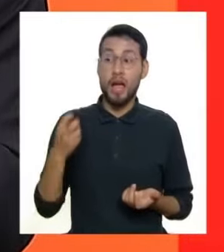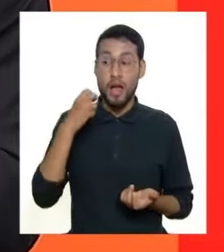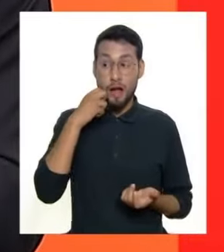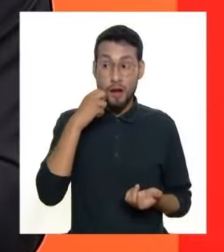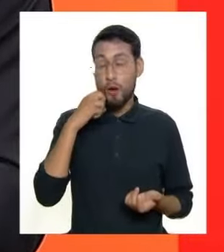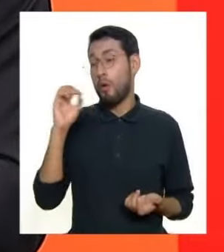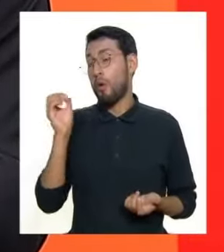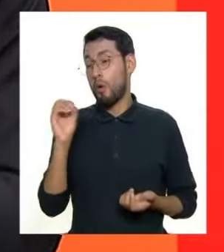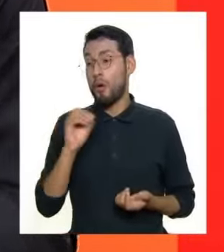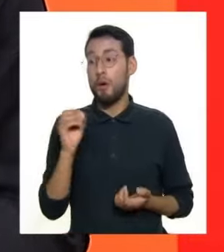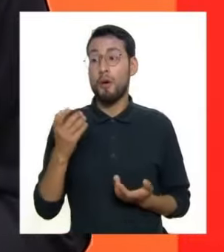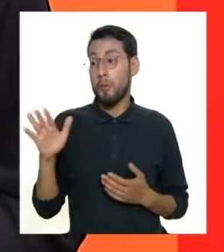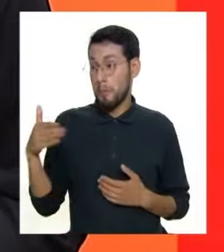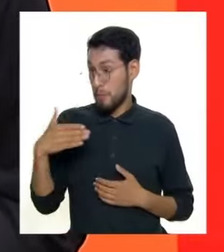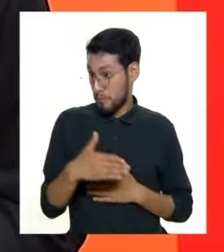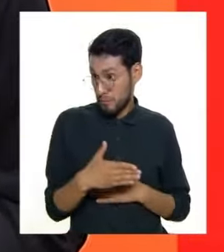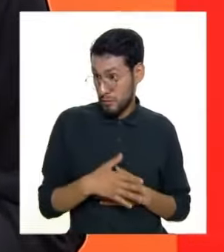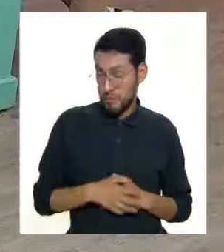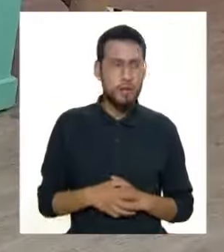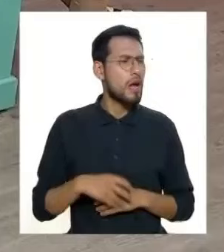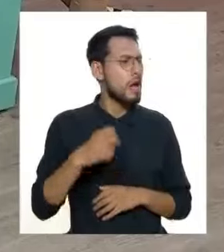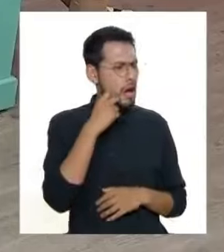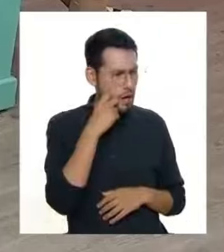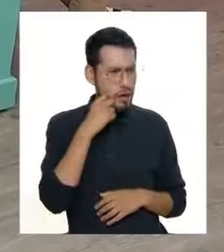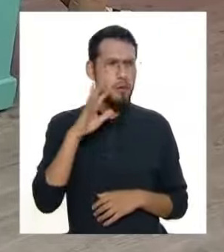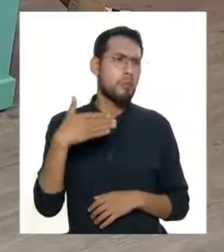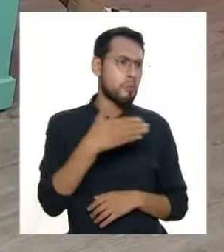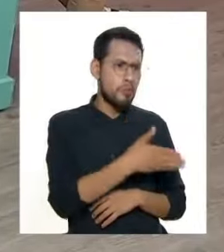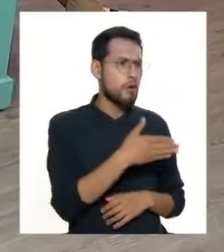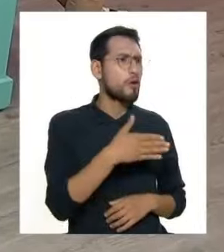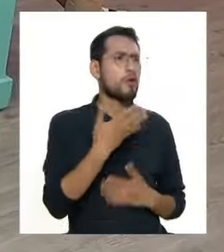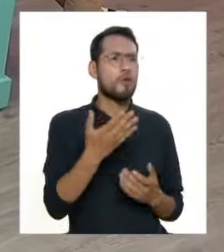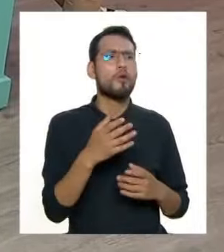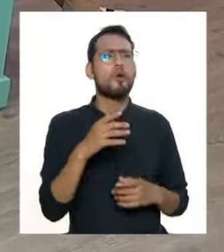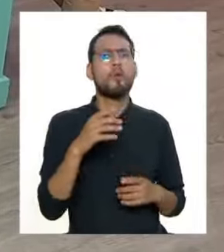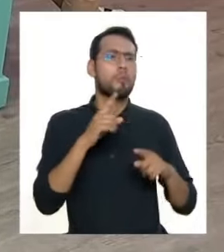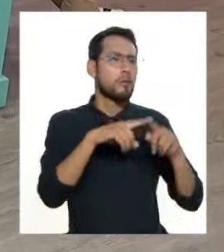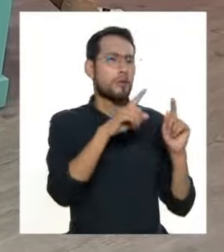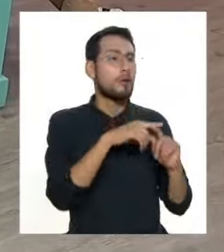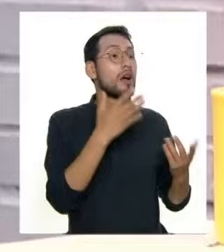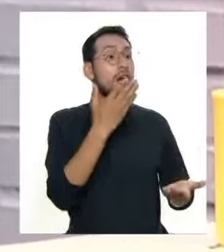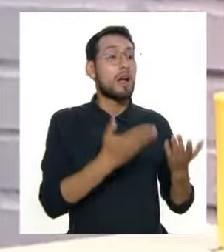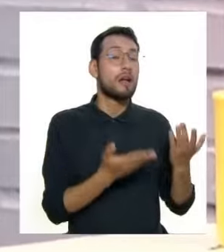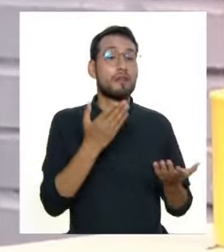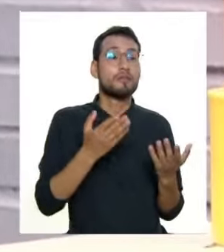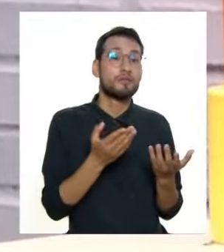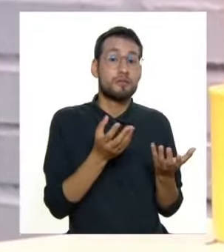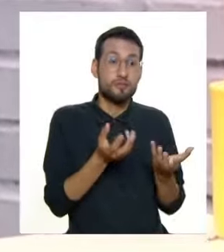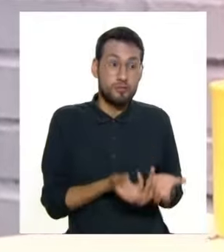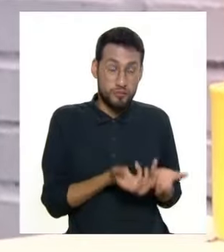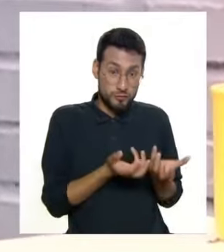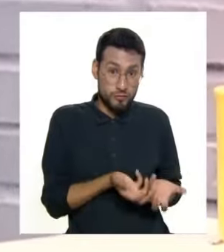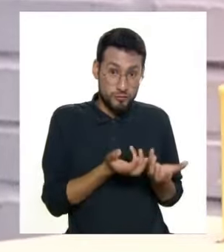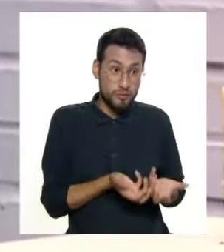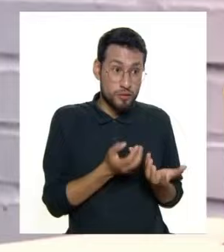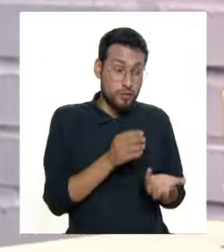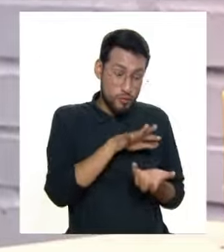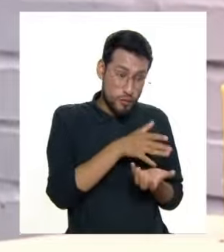¿Lo podríamos aplicar con pescado? Con carne, con pescado, con cordero. De repente, a la hora